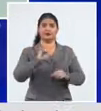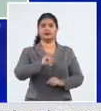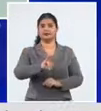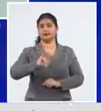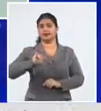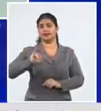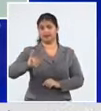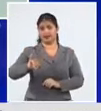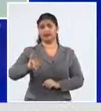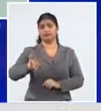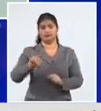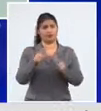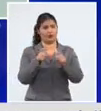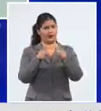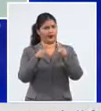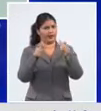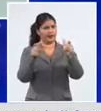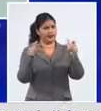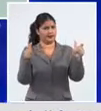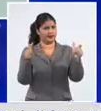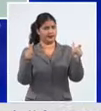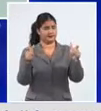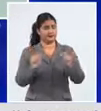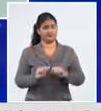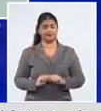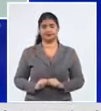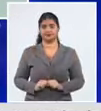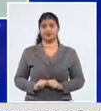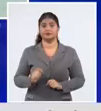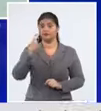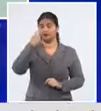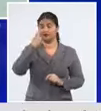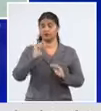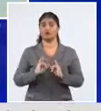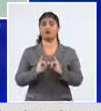últimos 15 días, podemos ver que de los